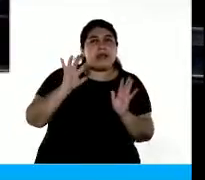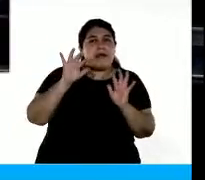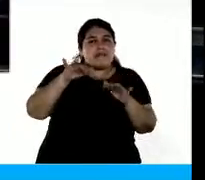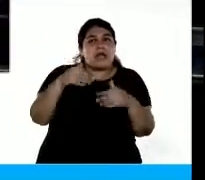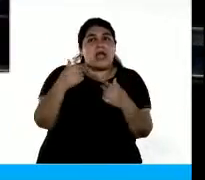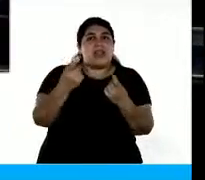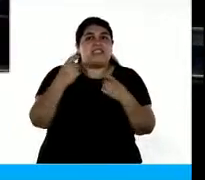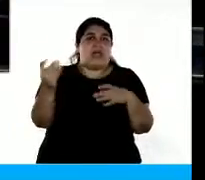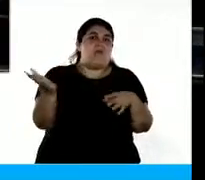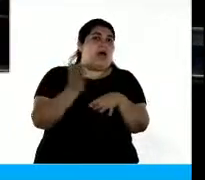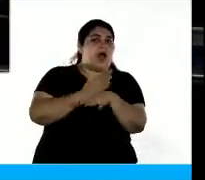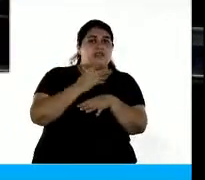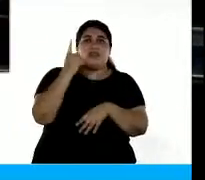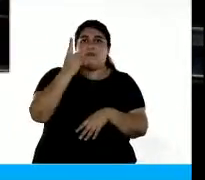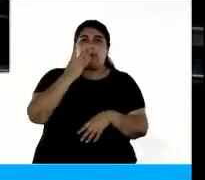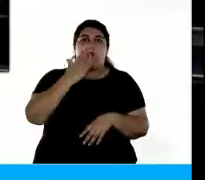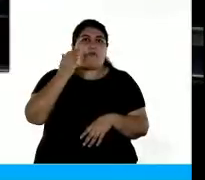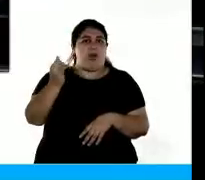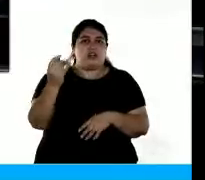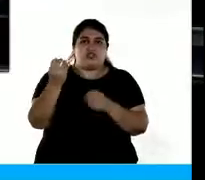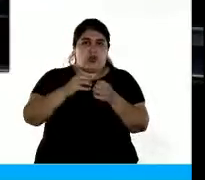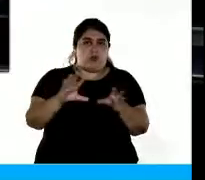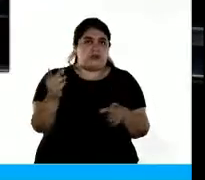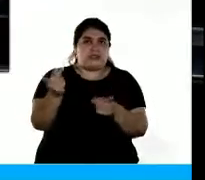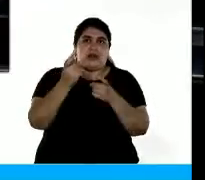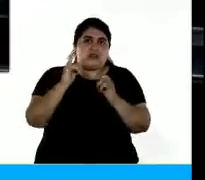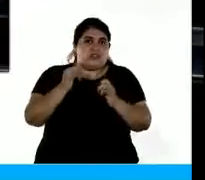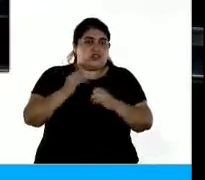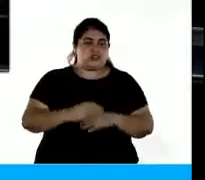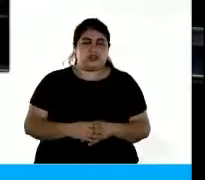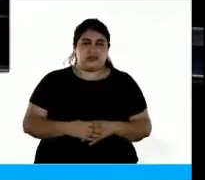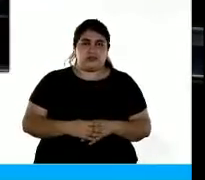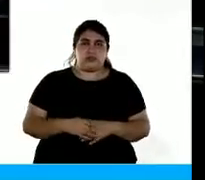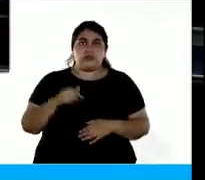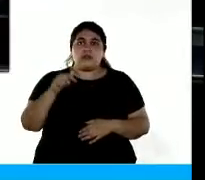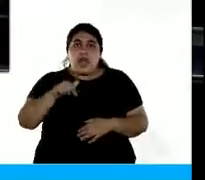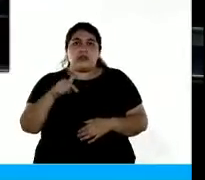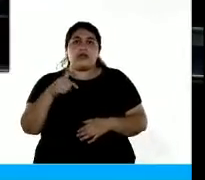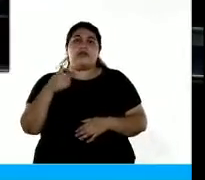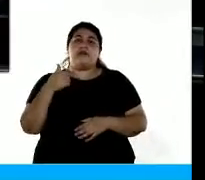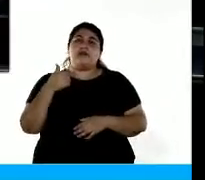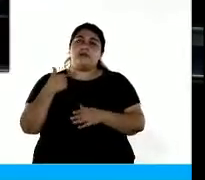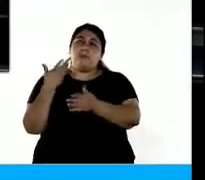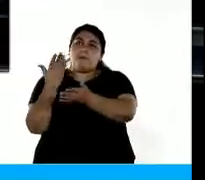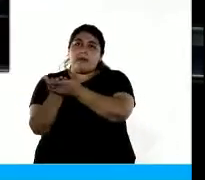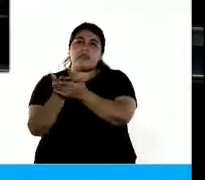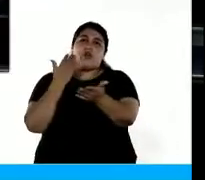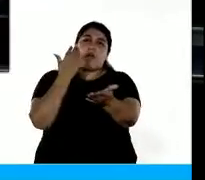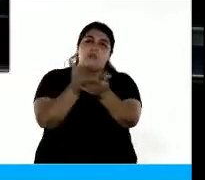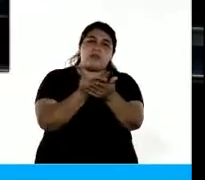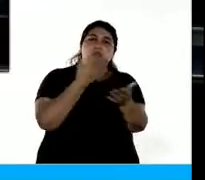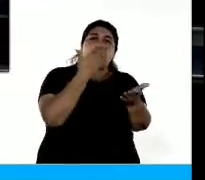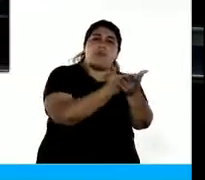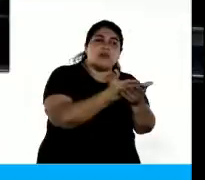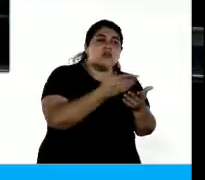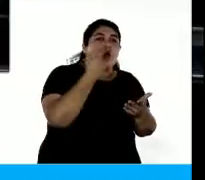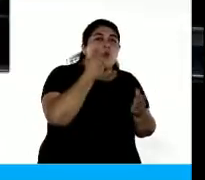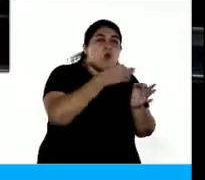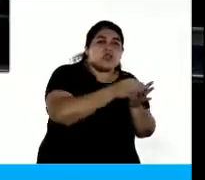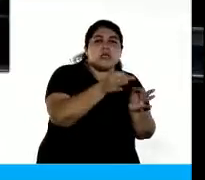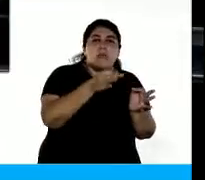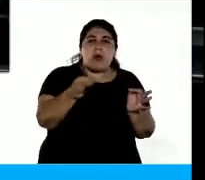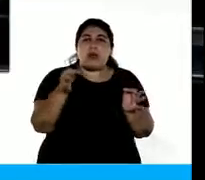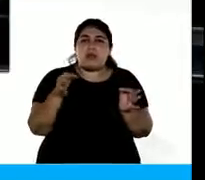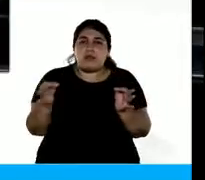empezar a antes del primero de marzo y así tuvimos que estar insistiendo en cada uno de los municipios y diciendo lleven las